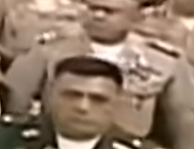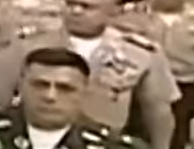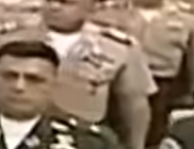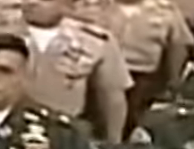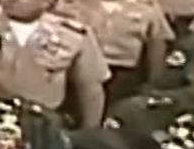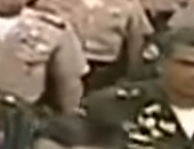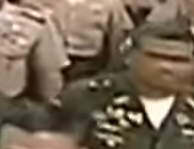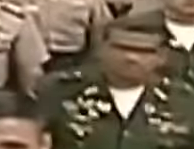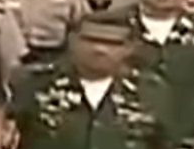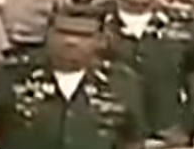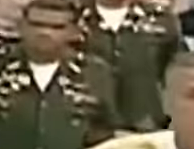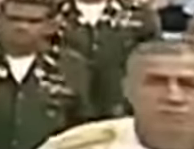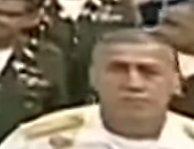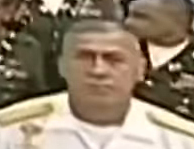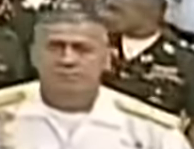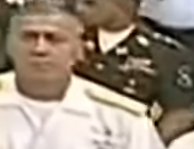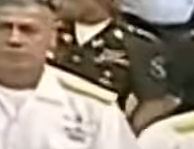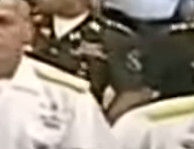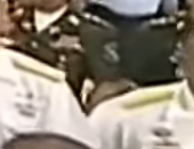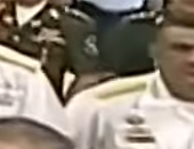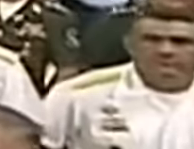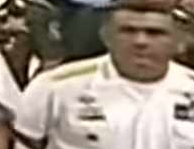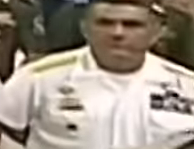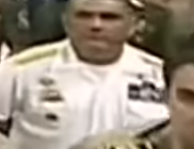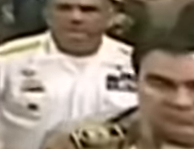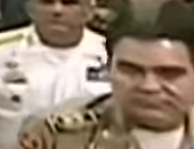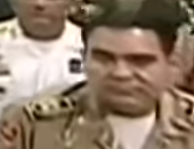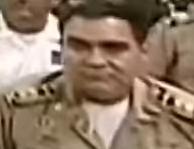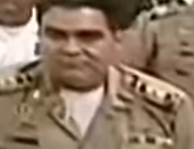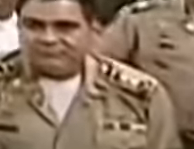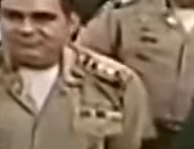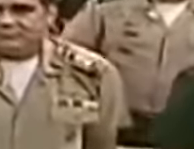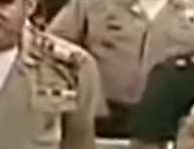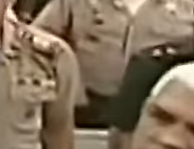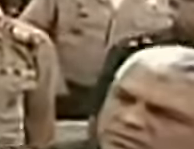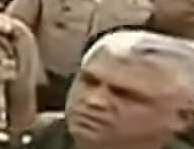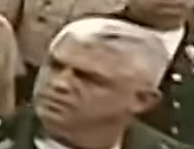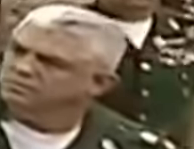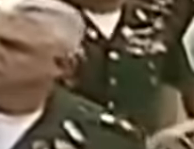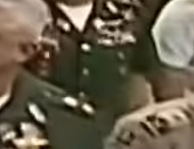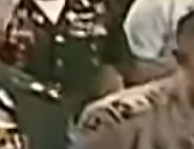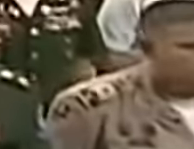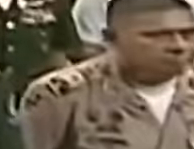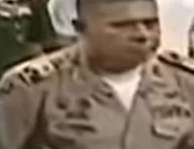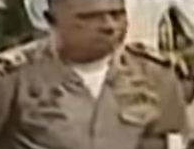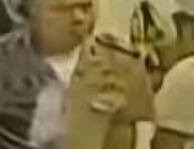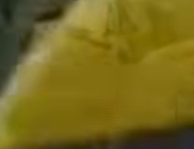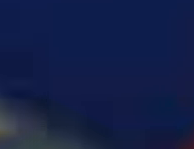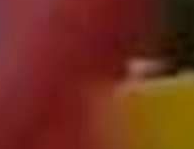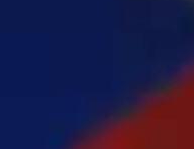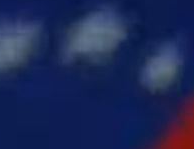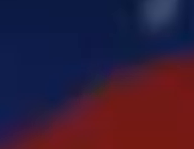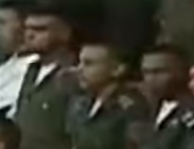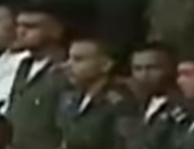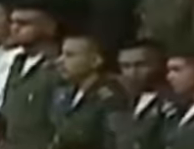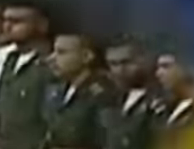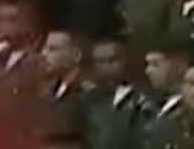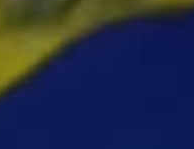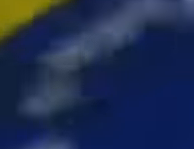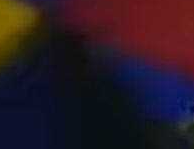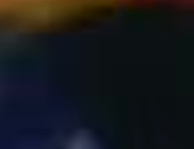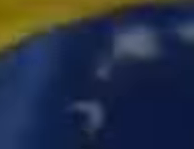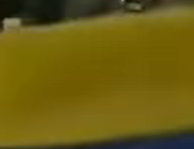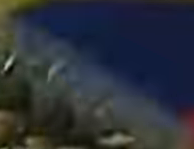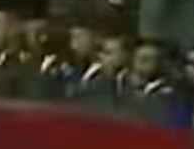soldado Bariné con su fusil empuñaba diciendo no por ahora. La misión fue